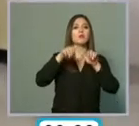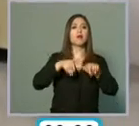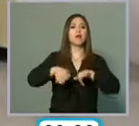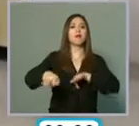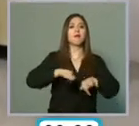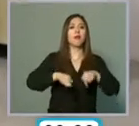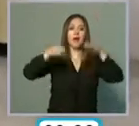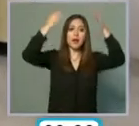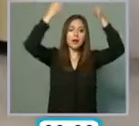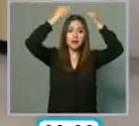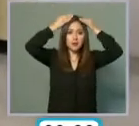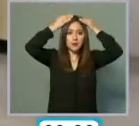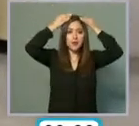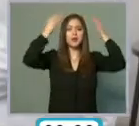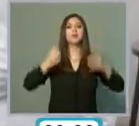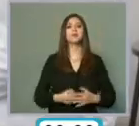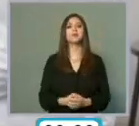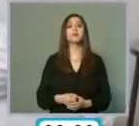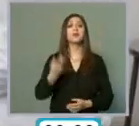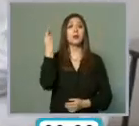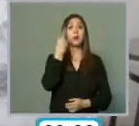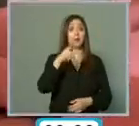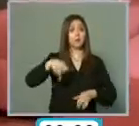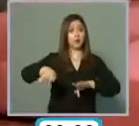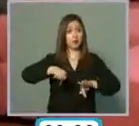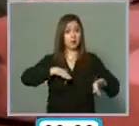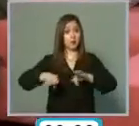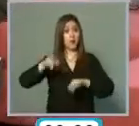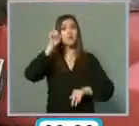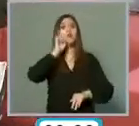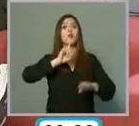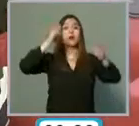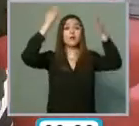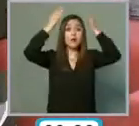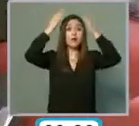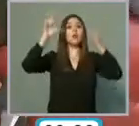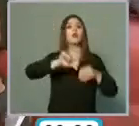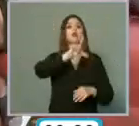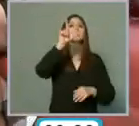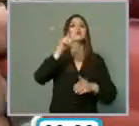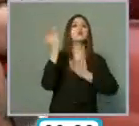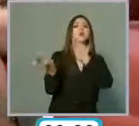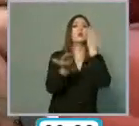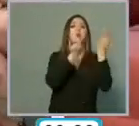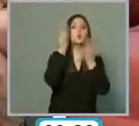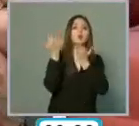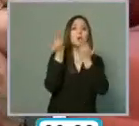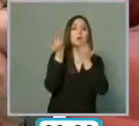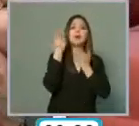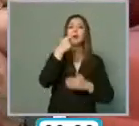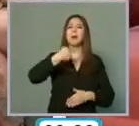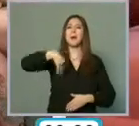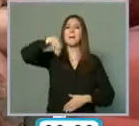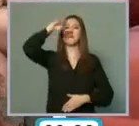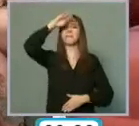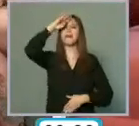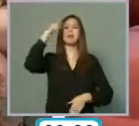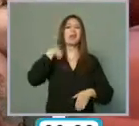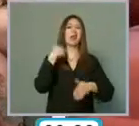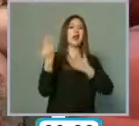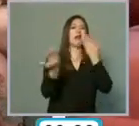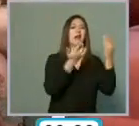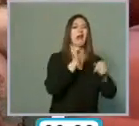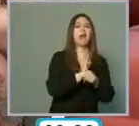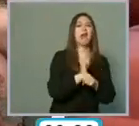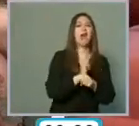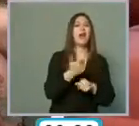también tanto el trabajo de la enfermera como el estudio de la carrera de enfermera no es fácil, ¿no? Claro, no es sí, para no. todo mundo,